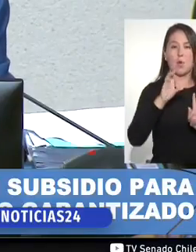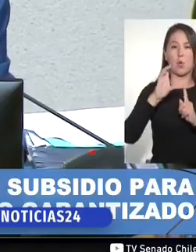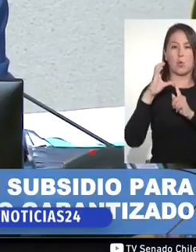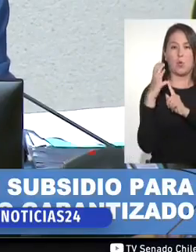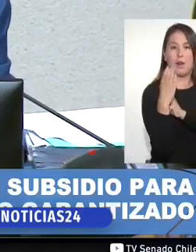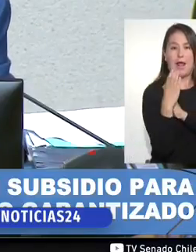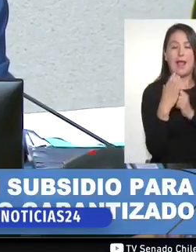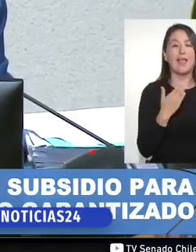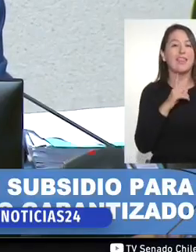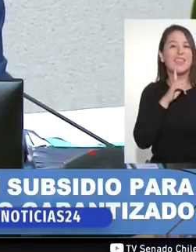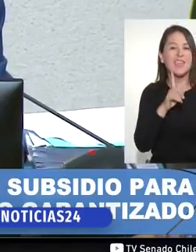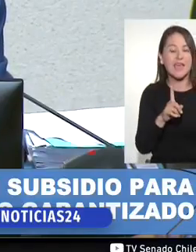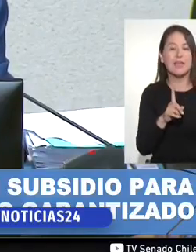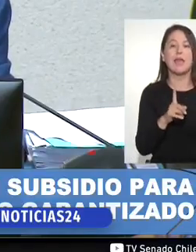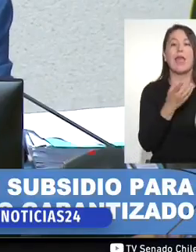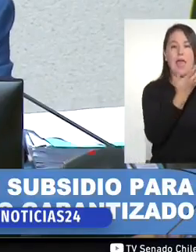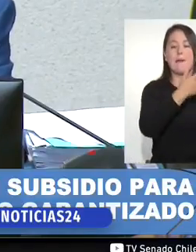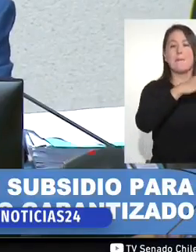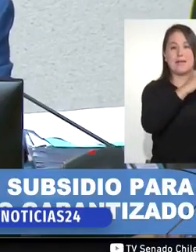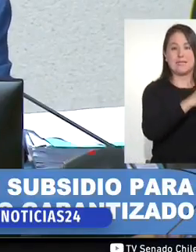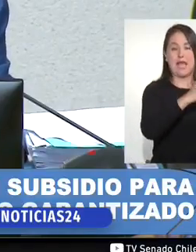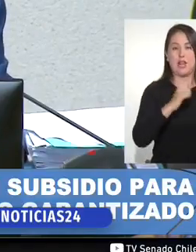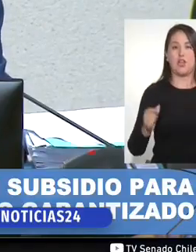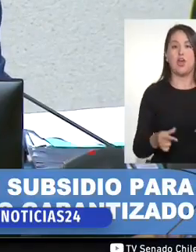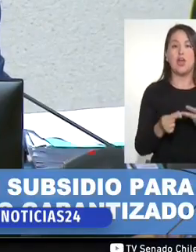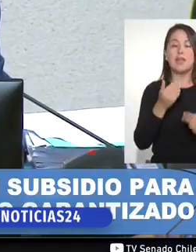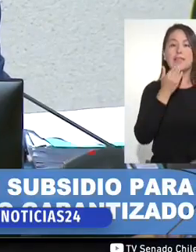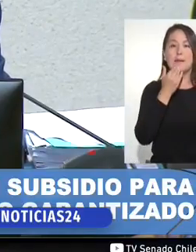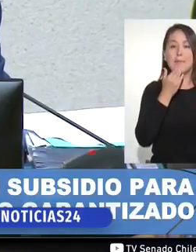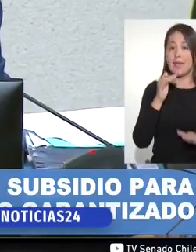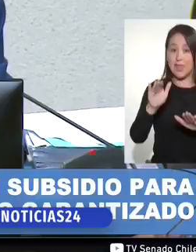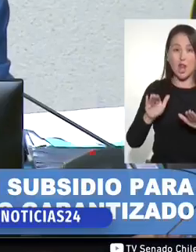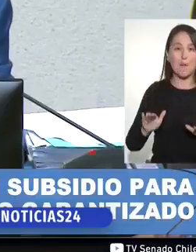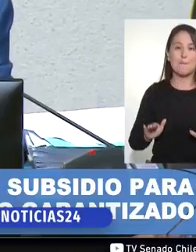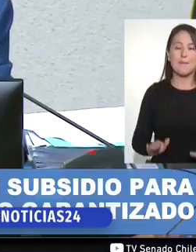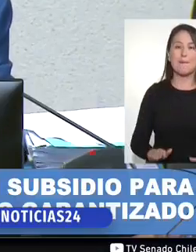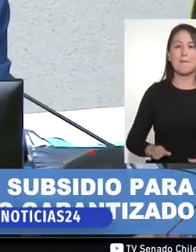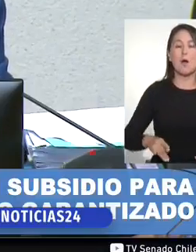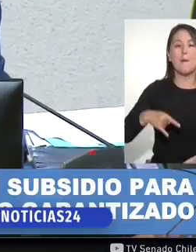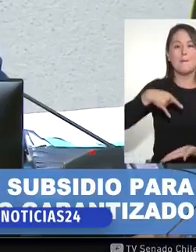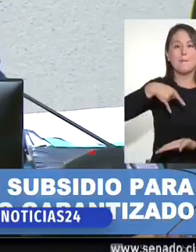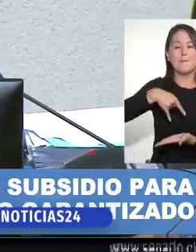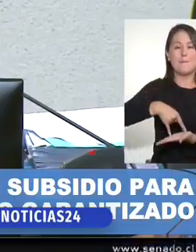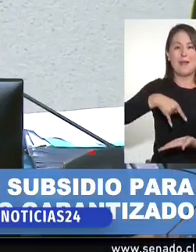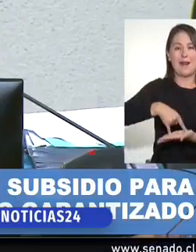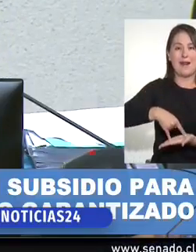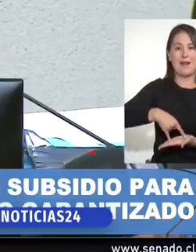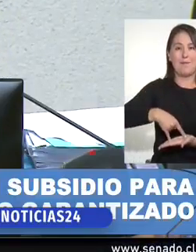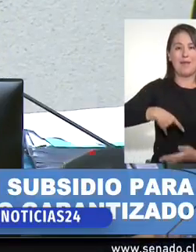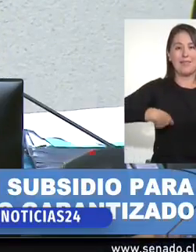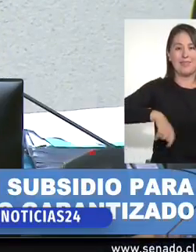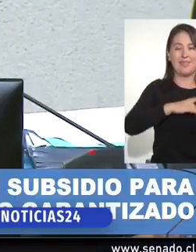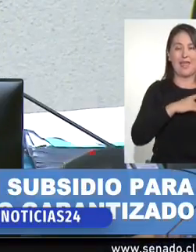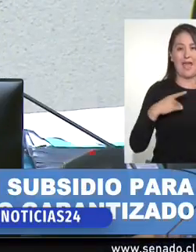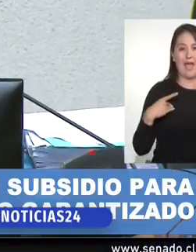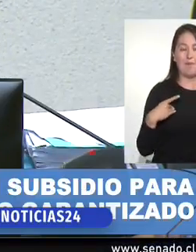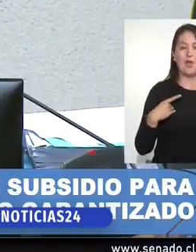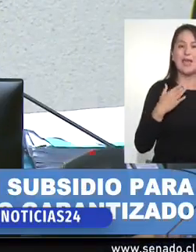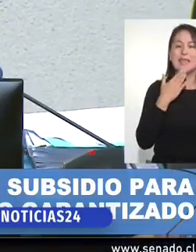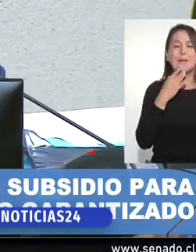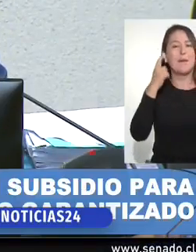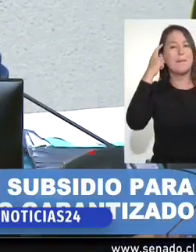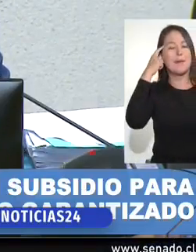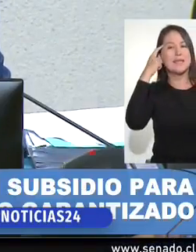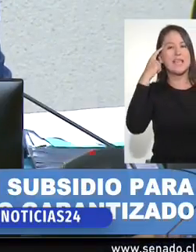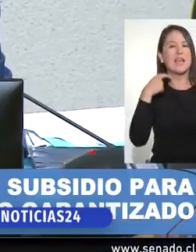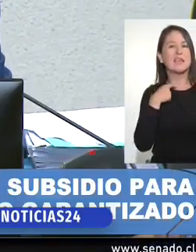La mecánica del pago la lleva el Ministerio de Desarrollo Social. Las personas en la página web del Ministerio de Desarrollo Social pueden informarse adecuadamente a cómo se